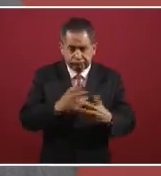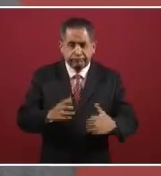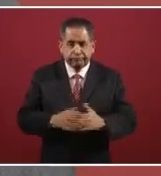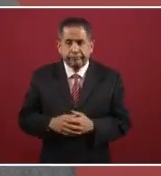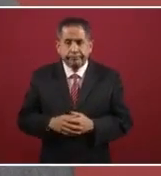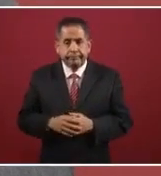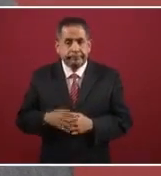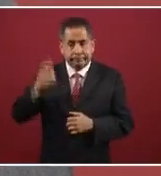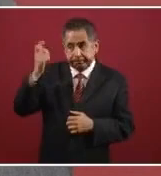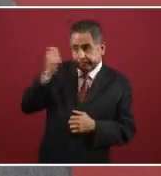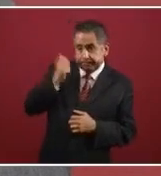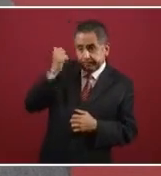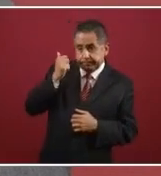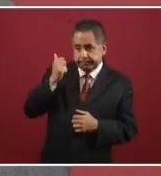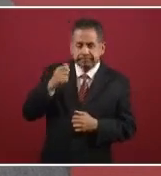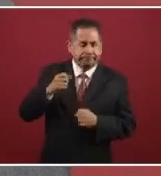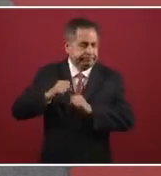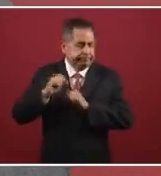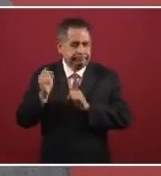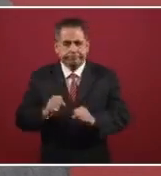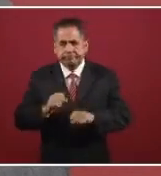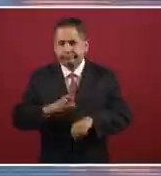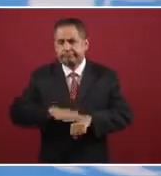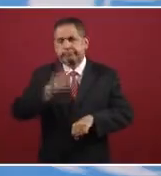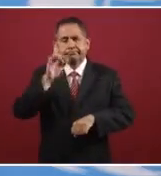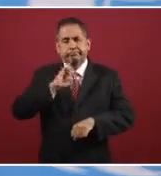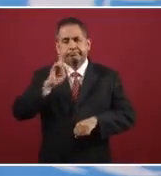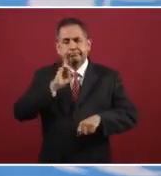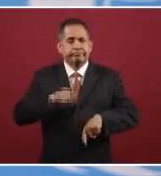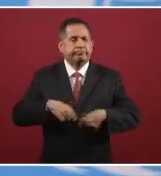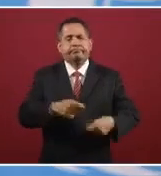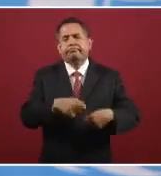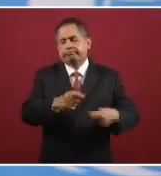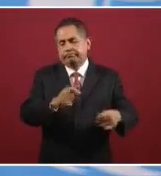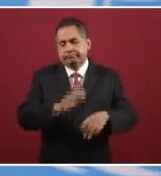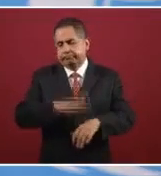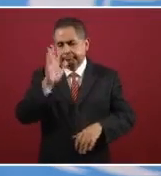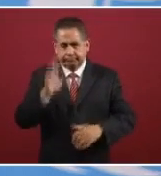becas, estoy seguro que son más las mujeres.